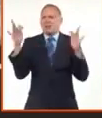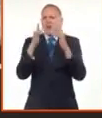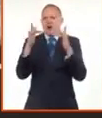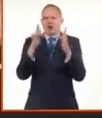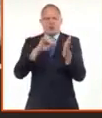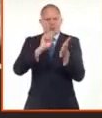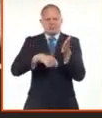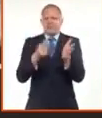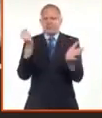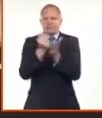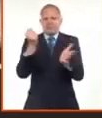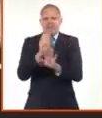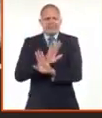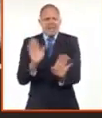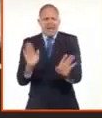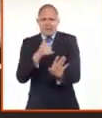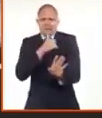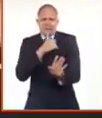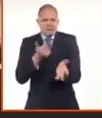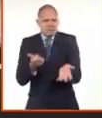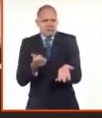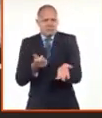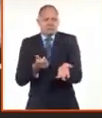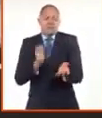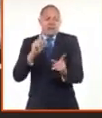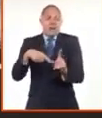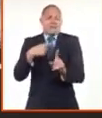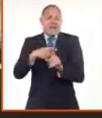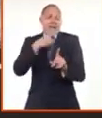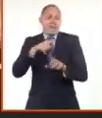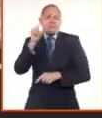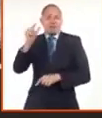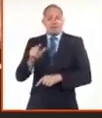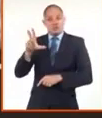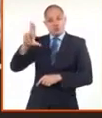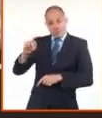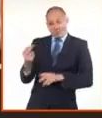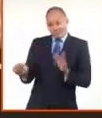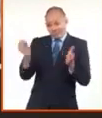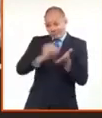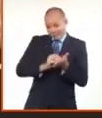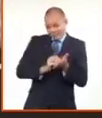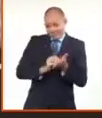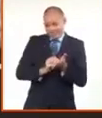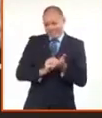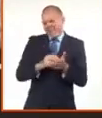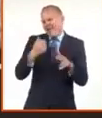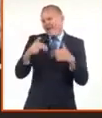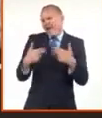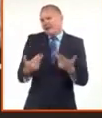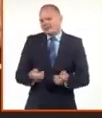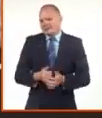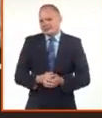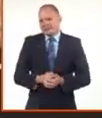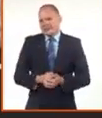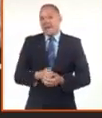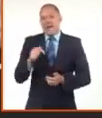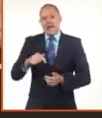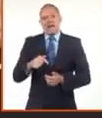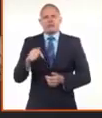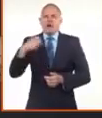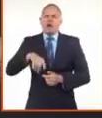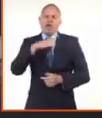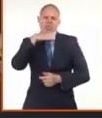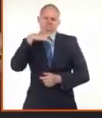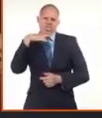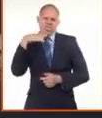de que el proceso de que un cliente nuevo se incorpore a trabajar con una empresa, pues sea muy ágil, porque es un mercado